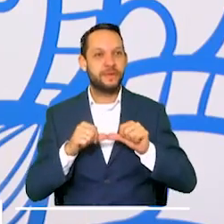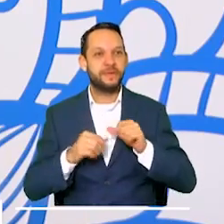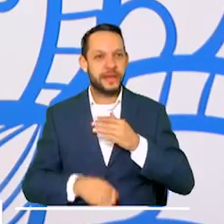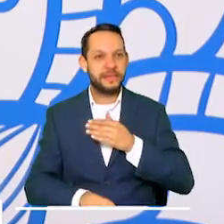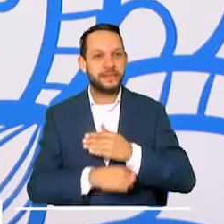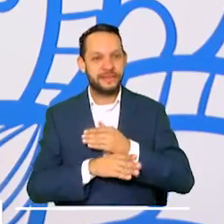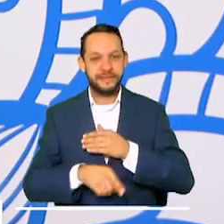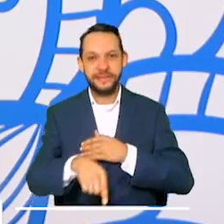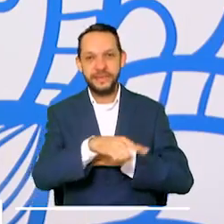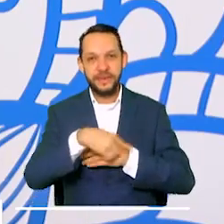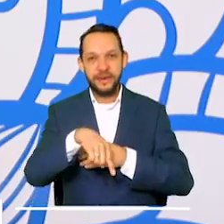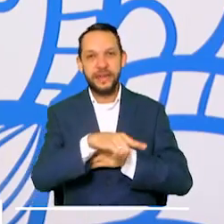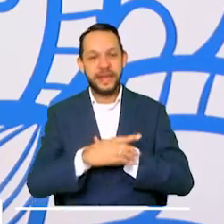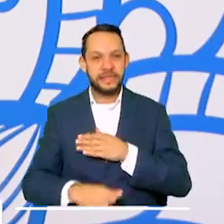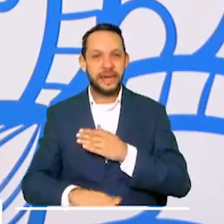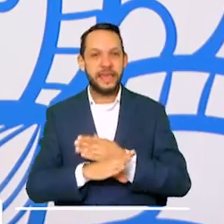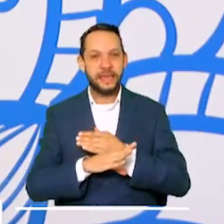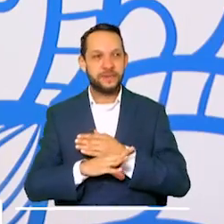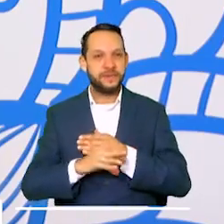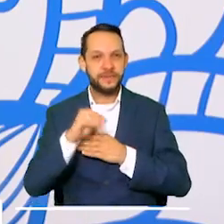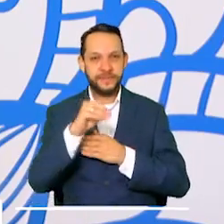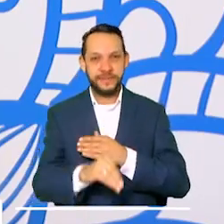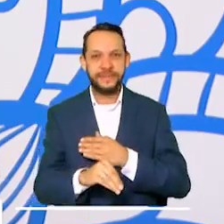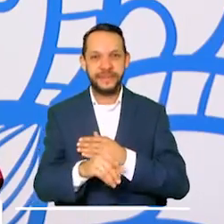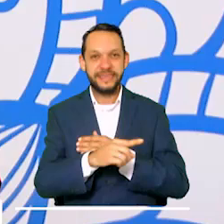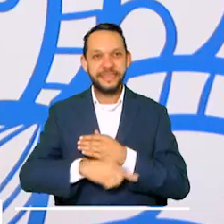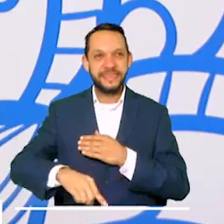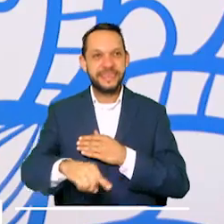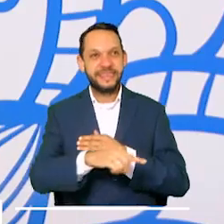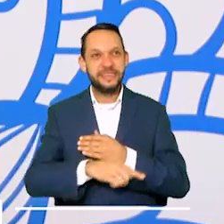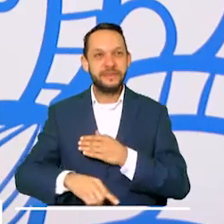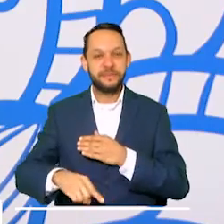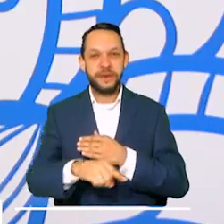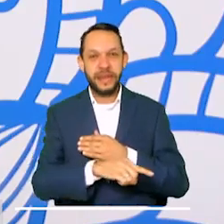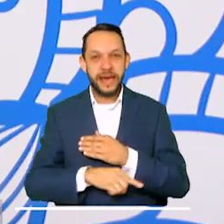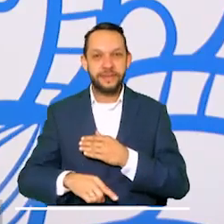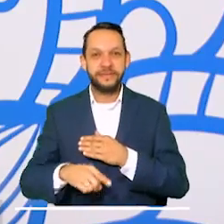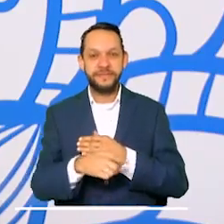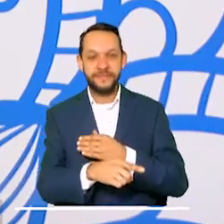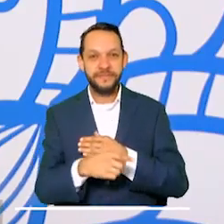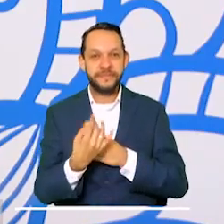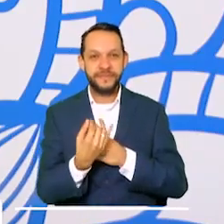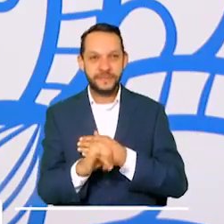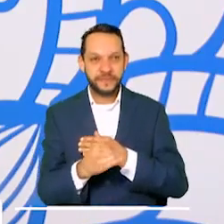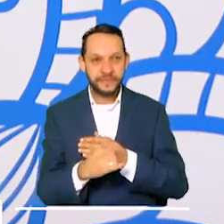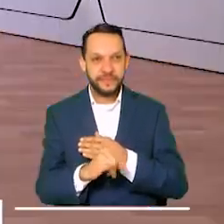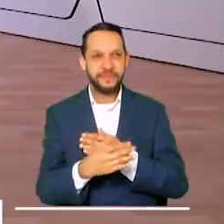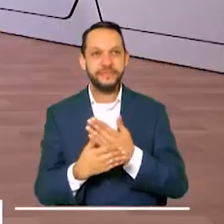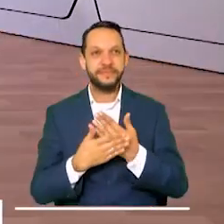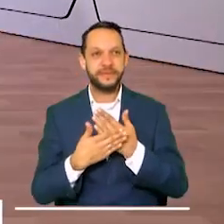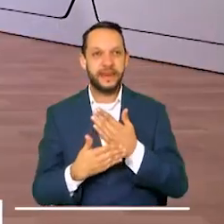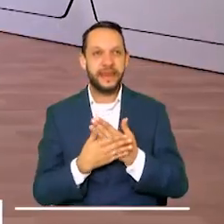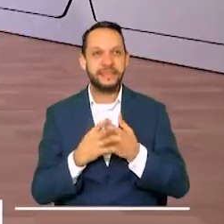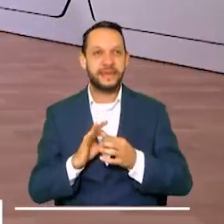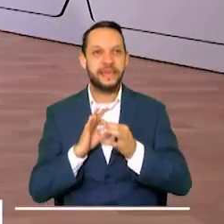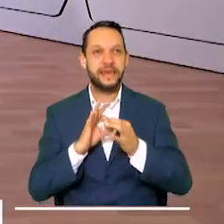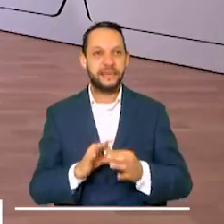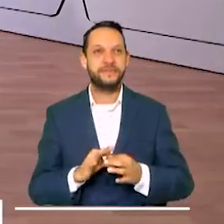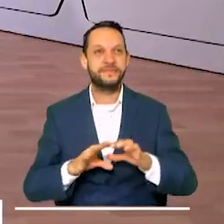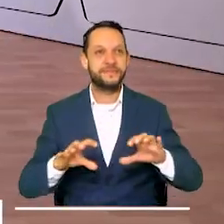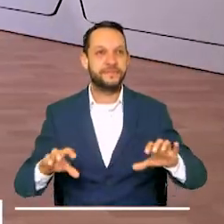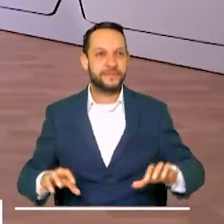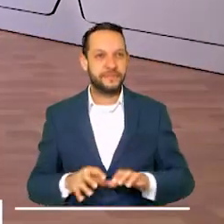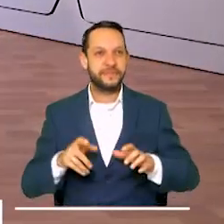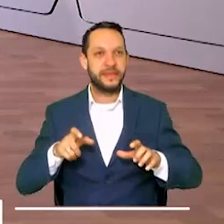creemos posible, es cuando necesitamos abordar ese tema de la resiliencia y es cuando necesitamos aprender